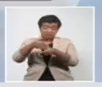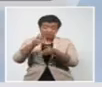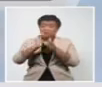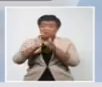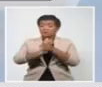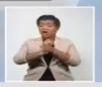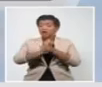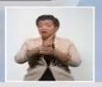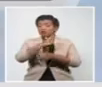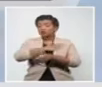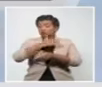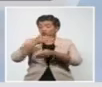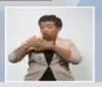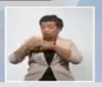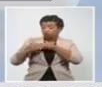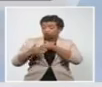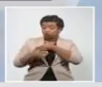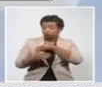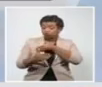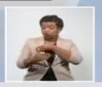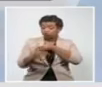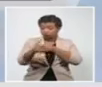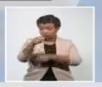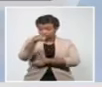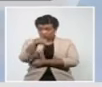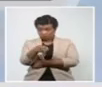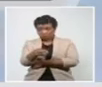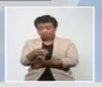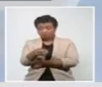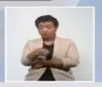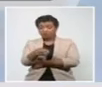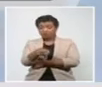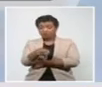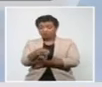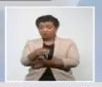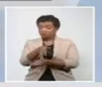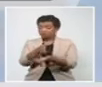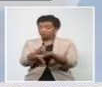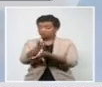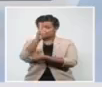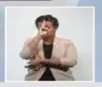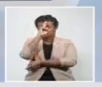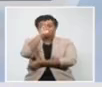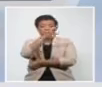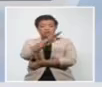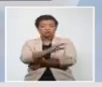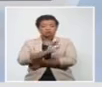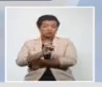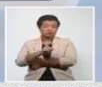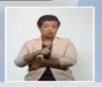del 2020 hasta esta fecha, se mantienen ingresados, como habíamos dicho,